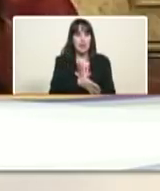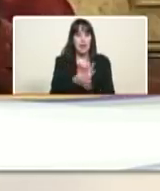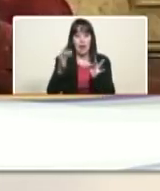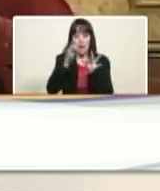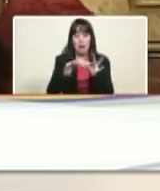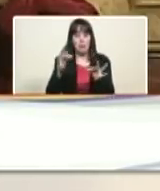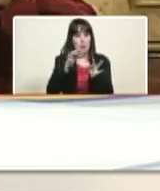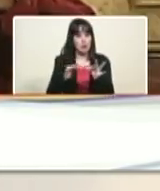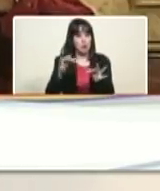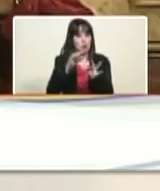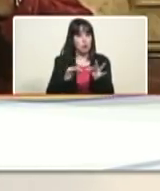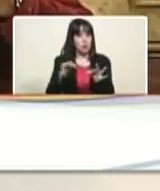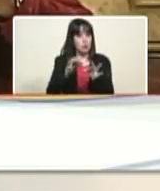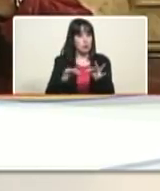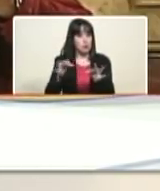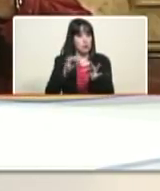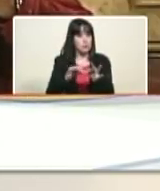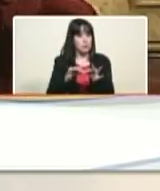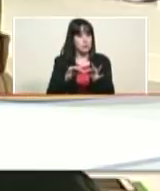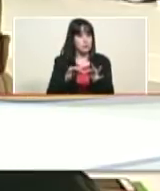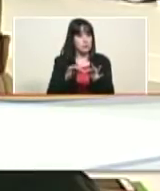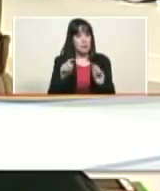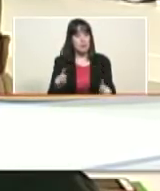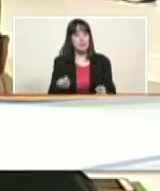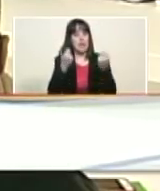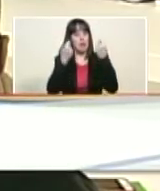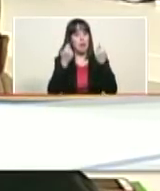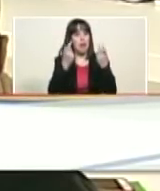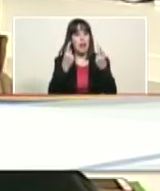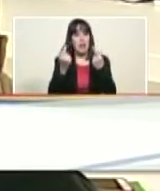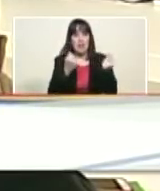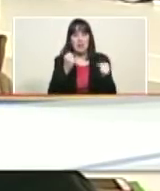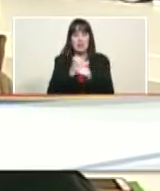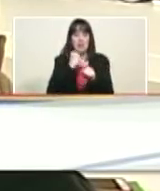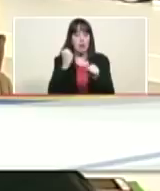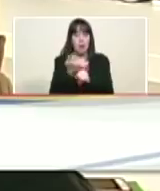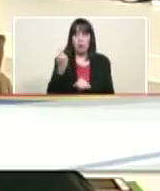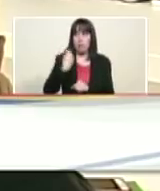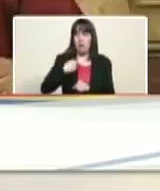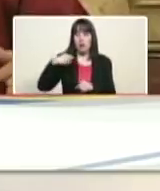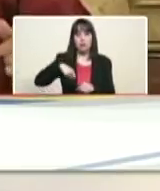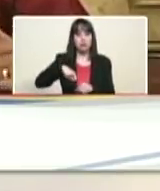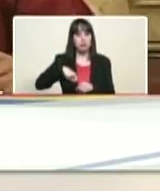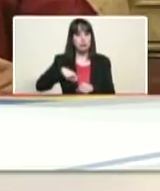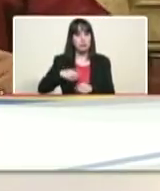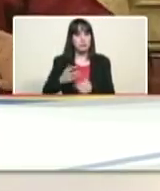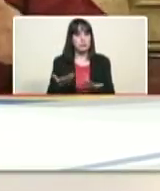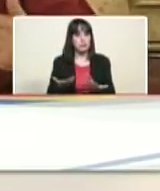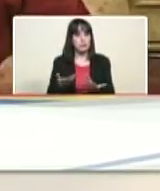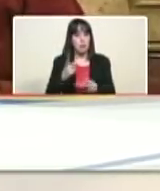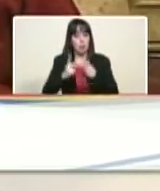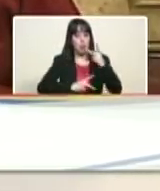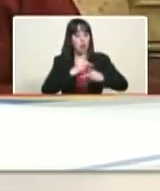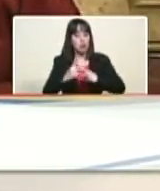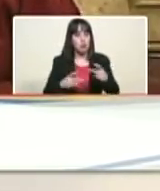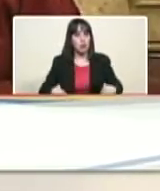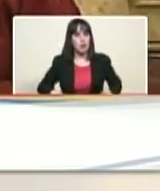El eje, la recuperación del trabajo, del salario. El eje, la producción de